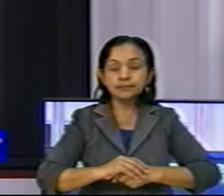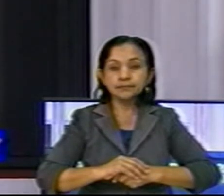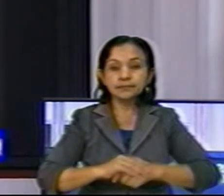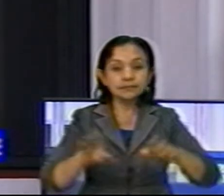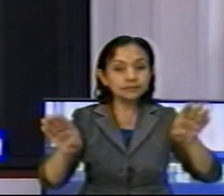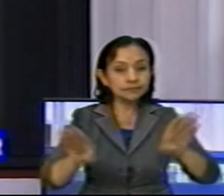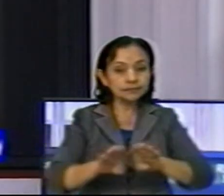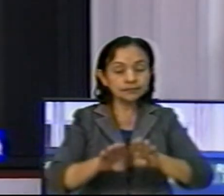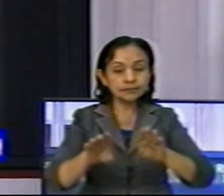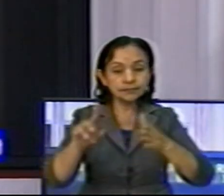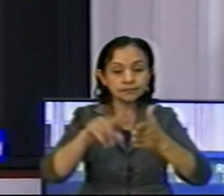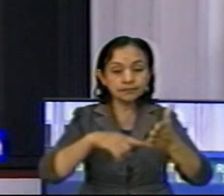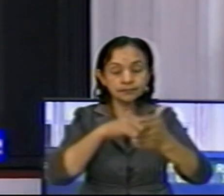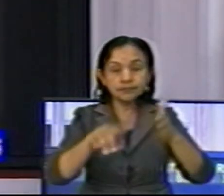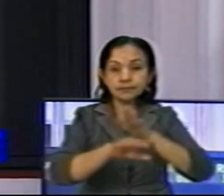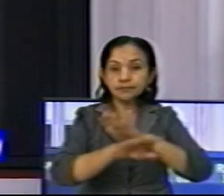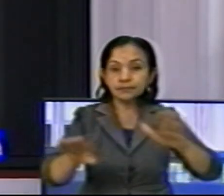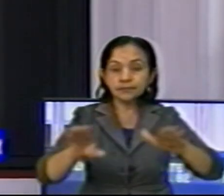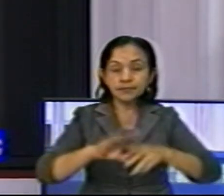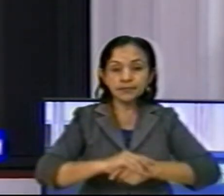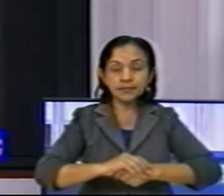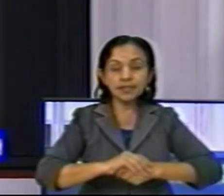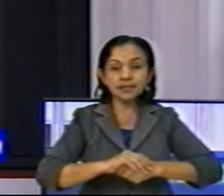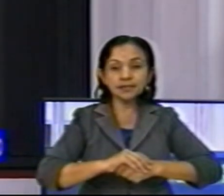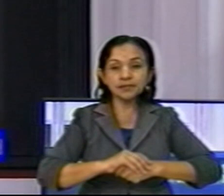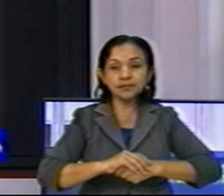Se cierra la votación.